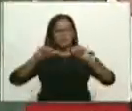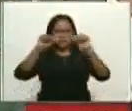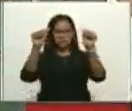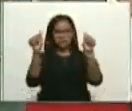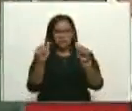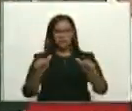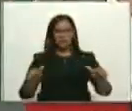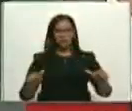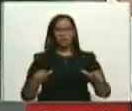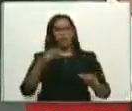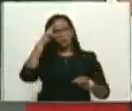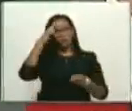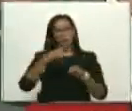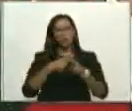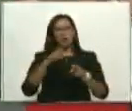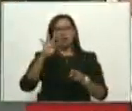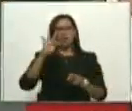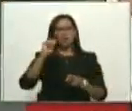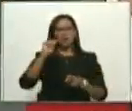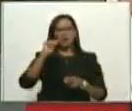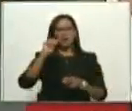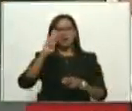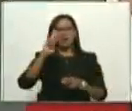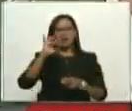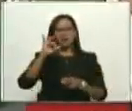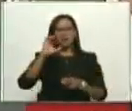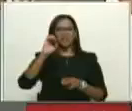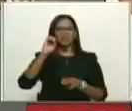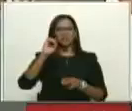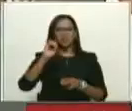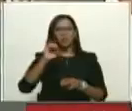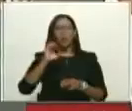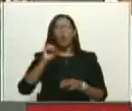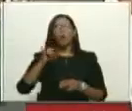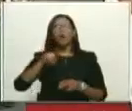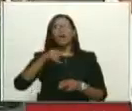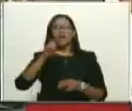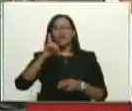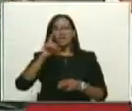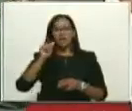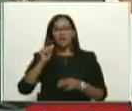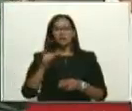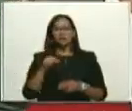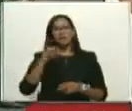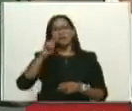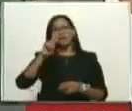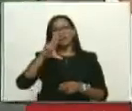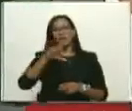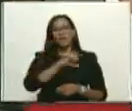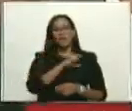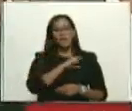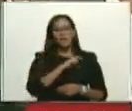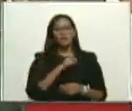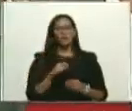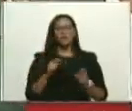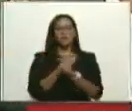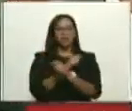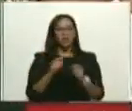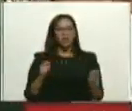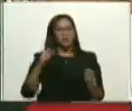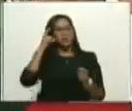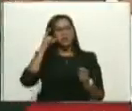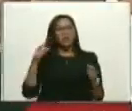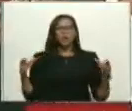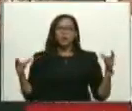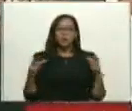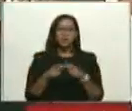en homenaje a Fabricio Ojeda ya en la entrada del 23 de enero. ¿No? Y cuando terminó el día nos